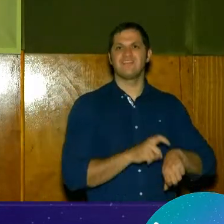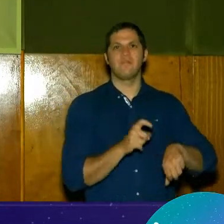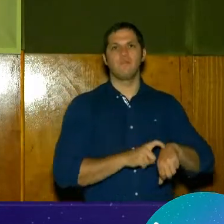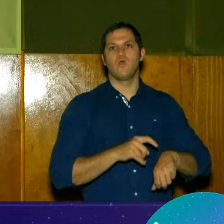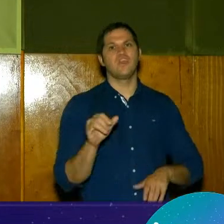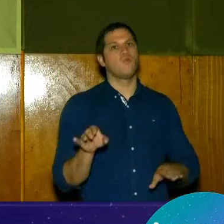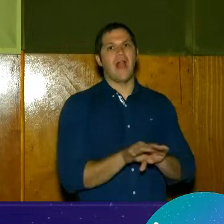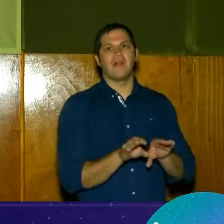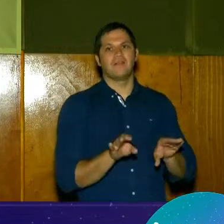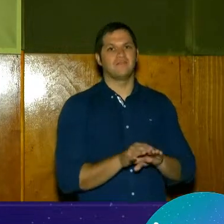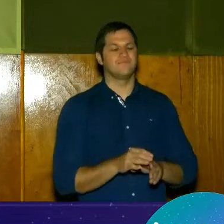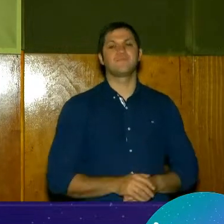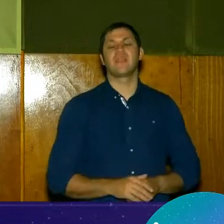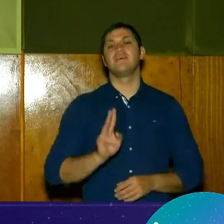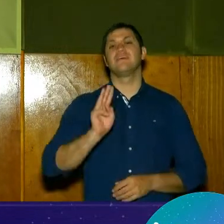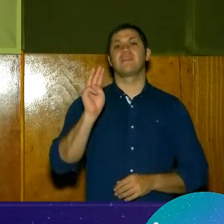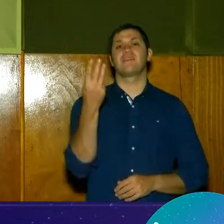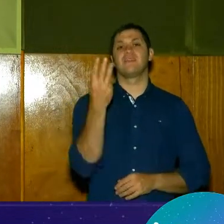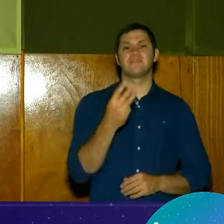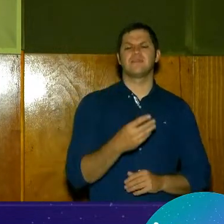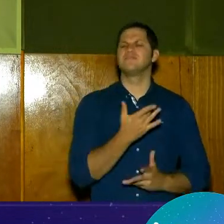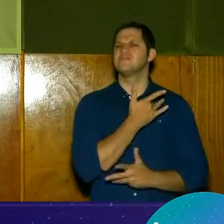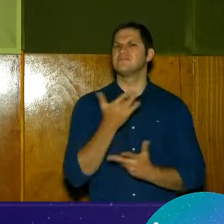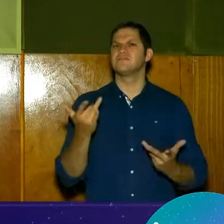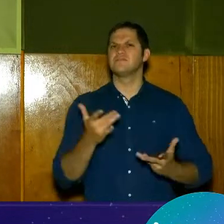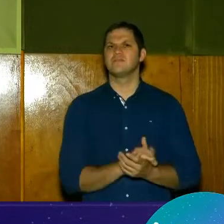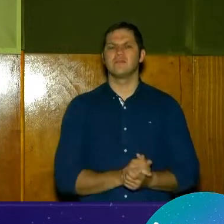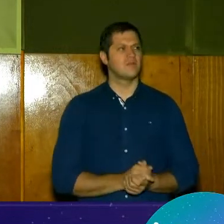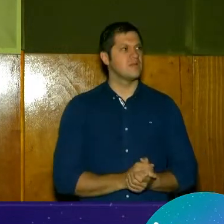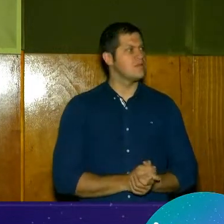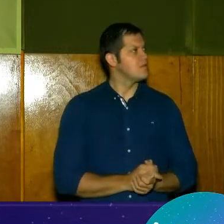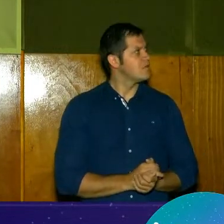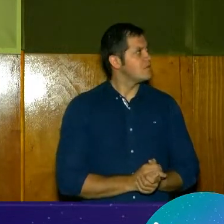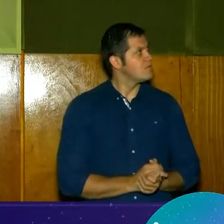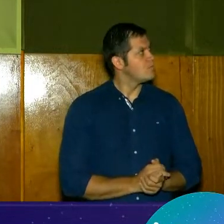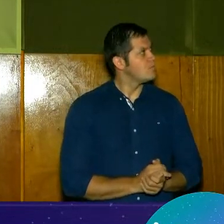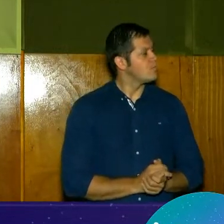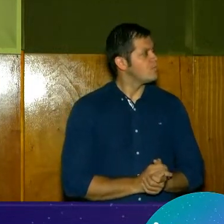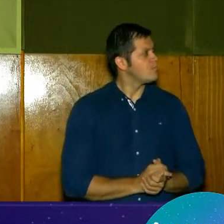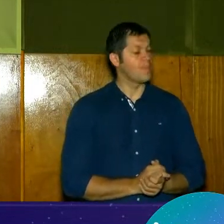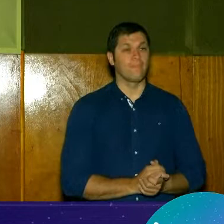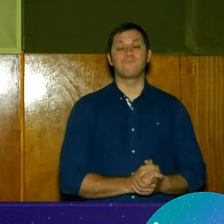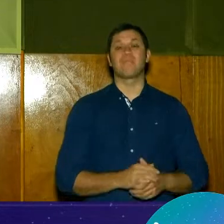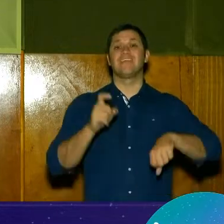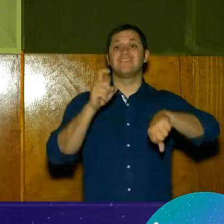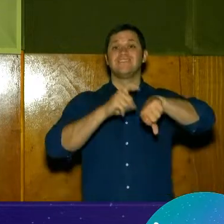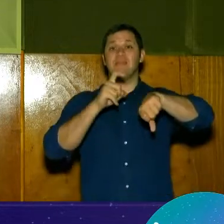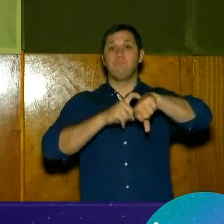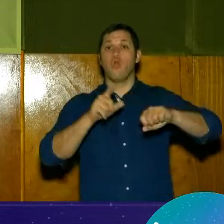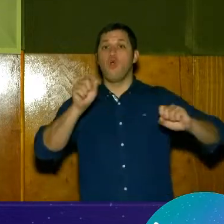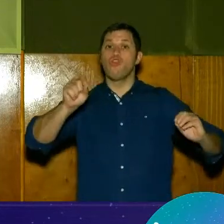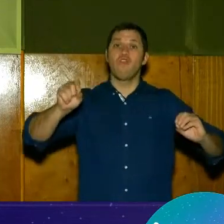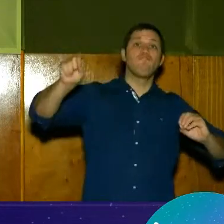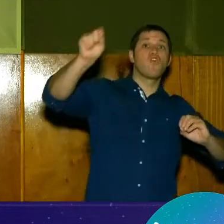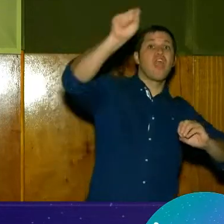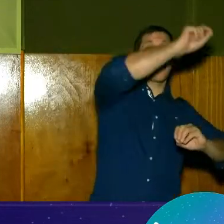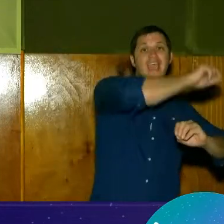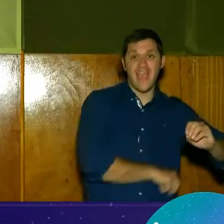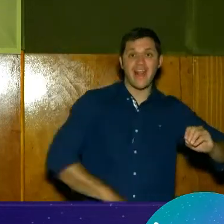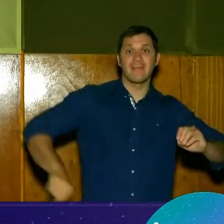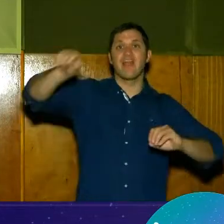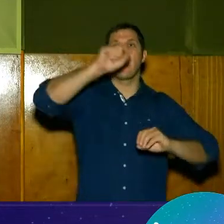este área que está verde en este lado es igual a esta área que está acá barre áreas iguales en